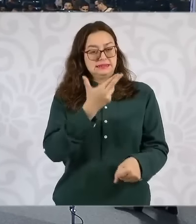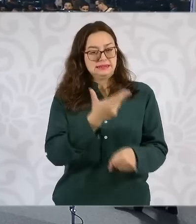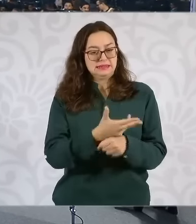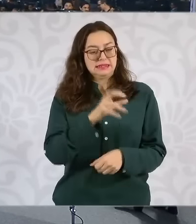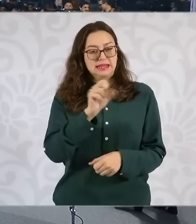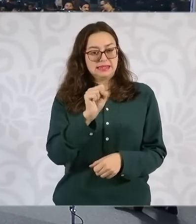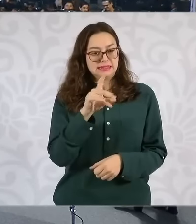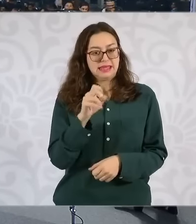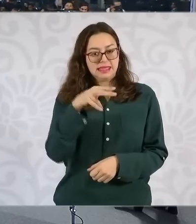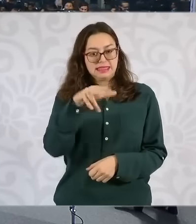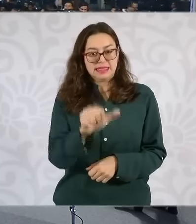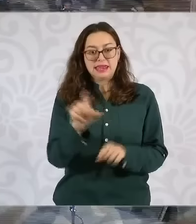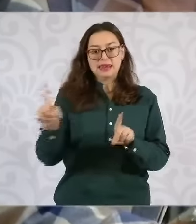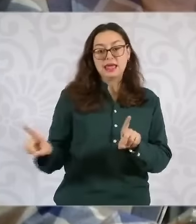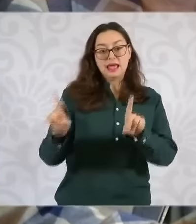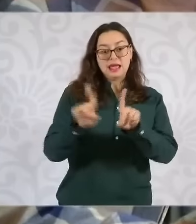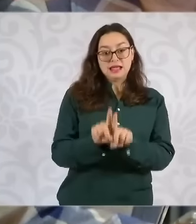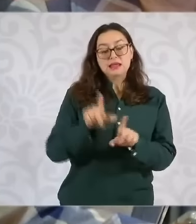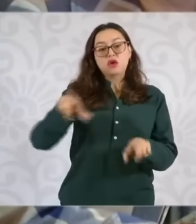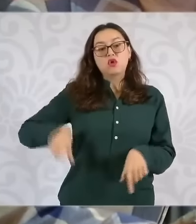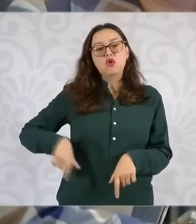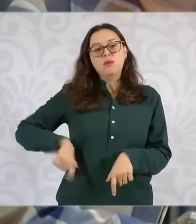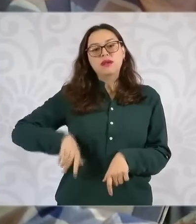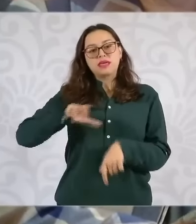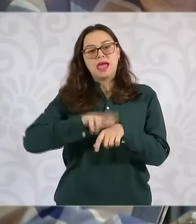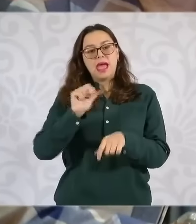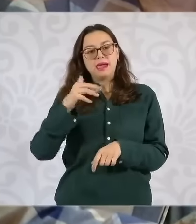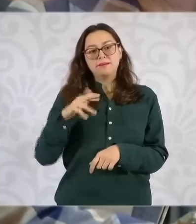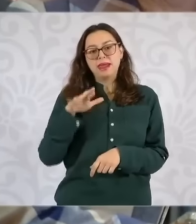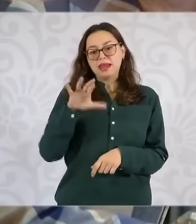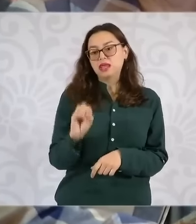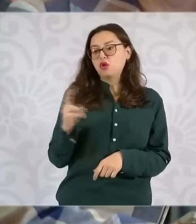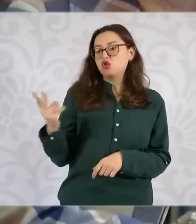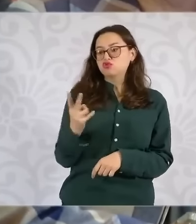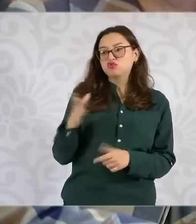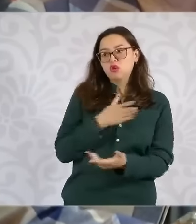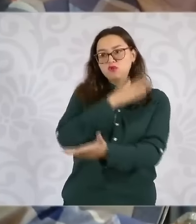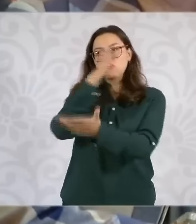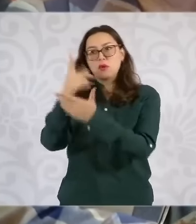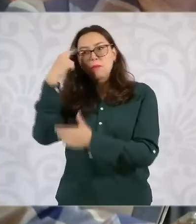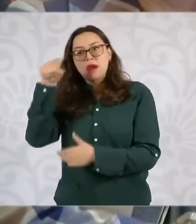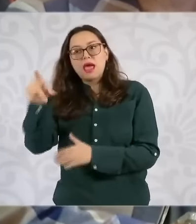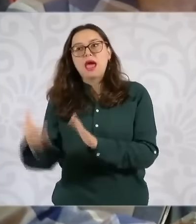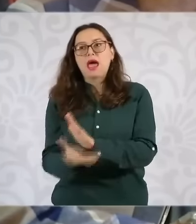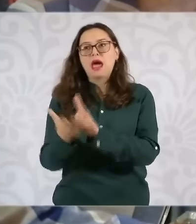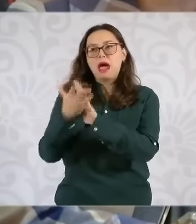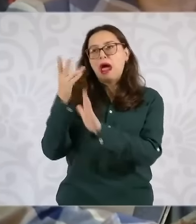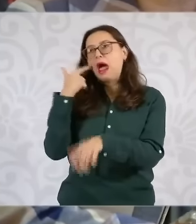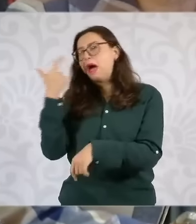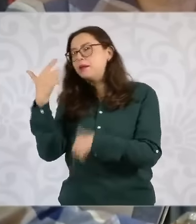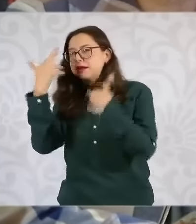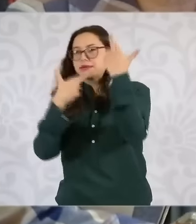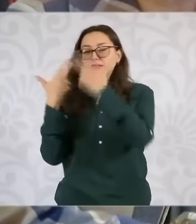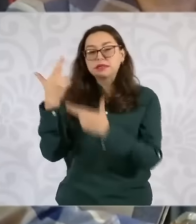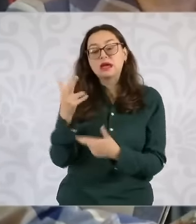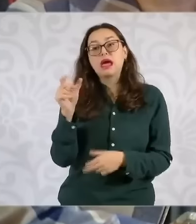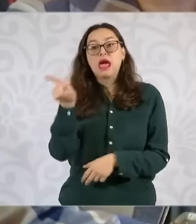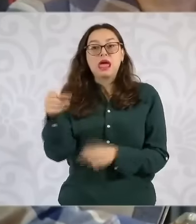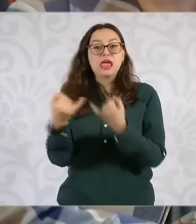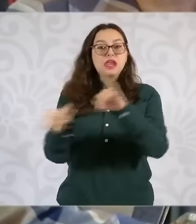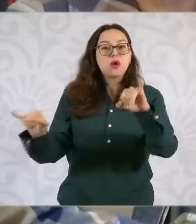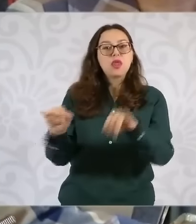del gobernador Américo Villarreal, se sabe que fue a supervisar los avances de la obra. Preguntarle cuál fue el informe que le entregó el general y si hay fecha de la